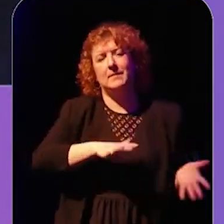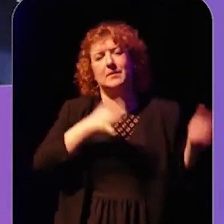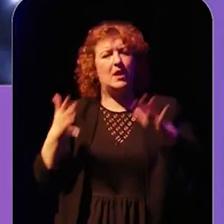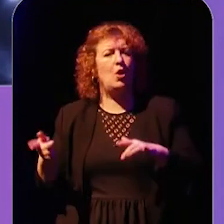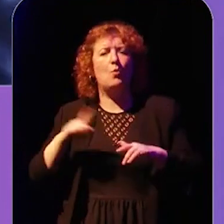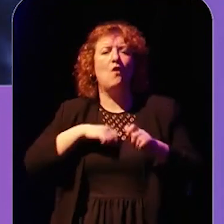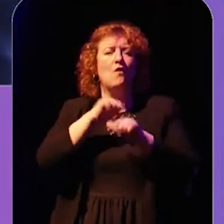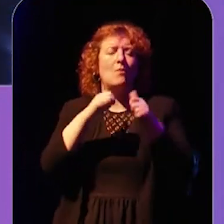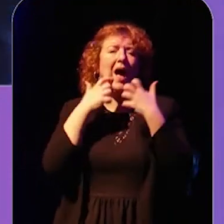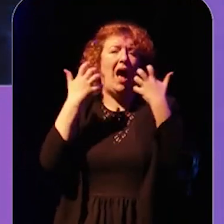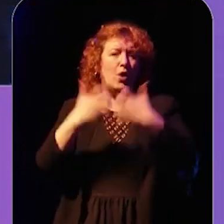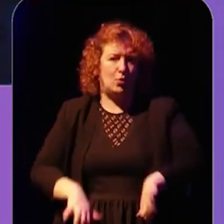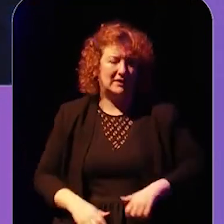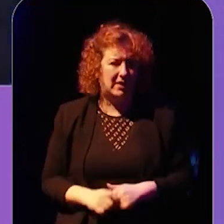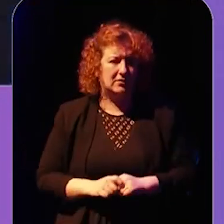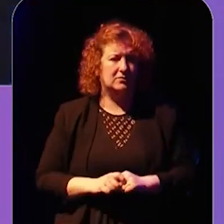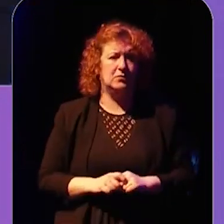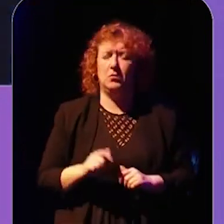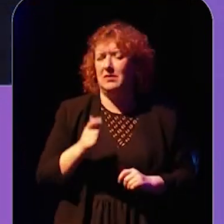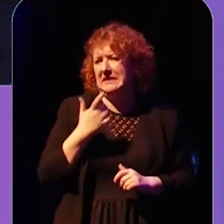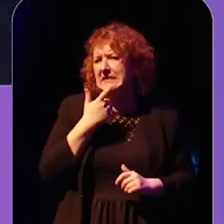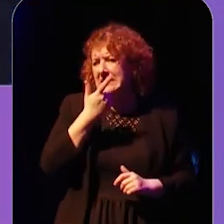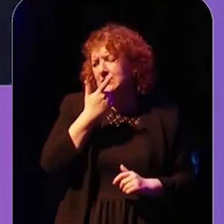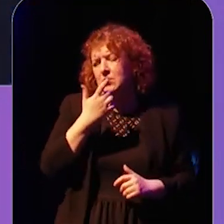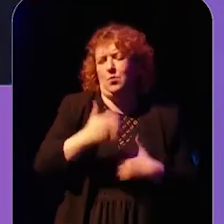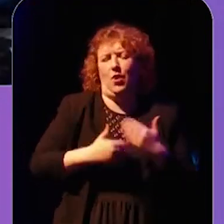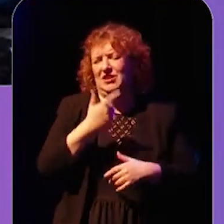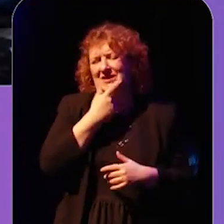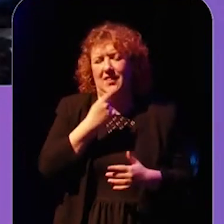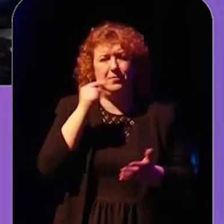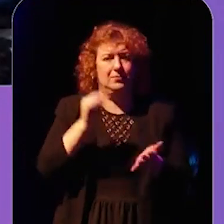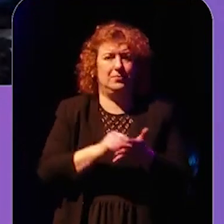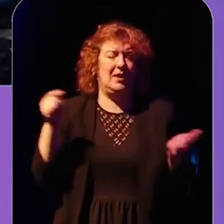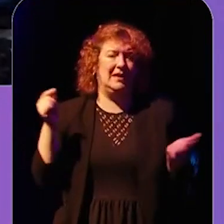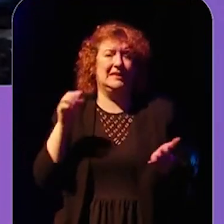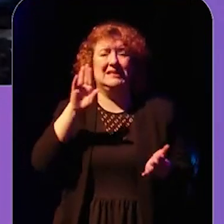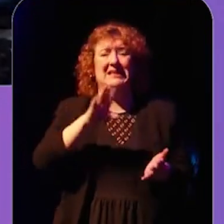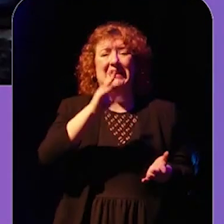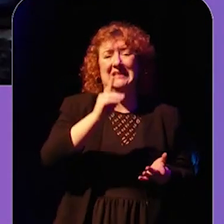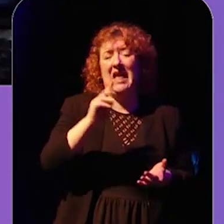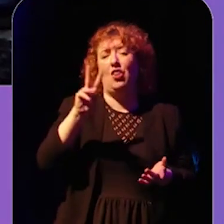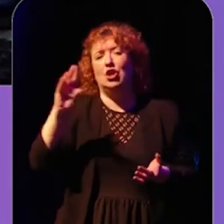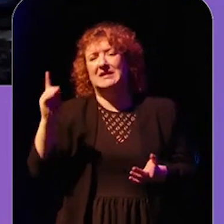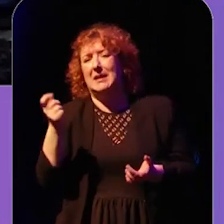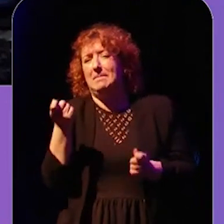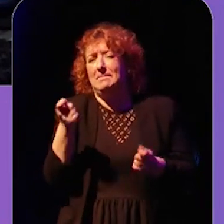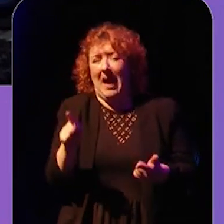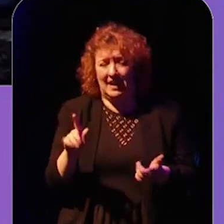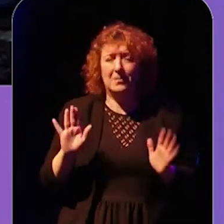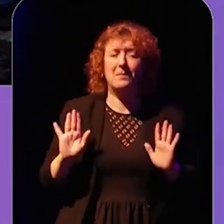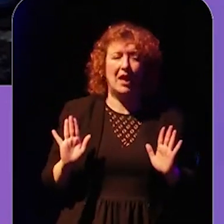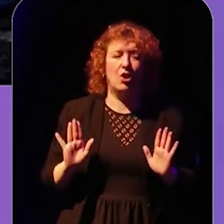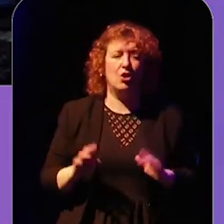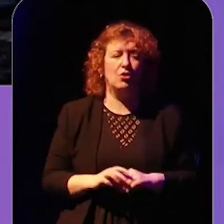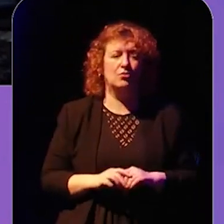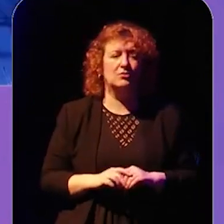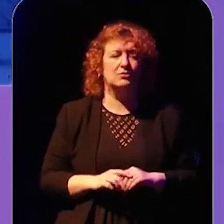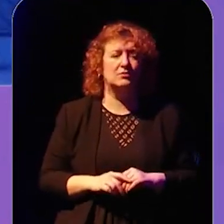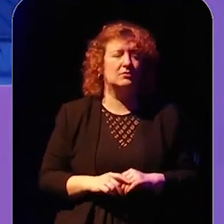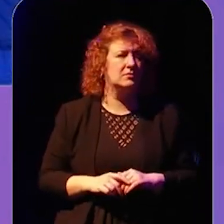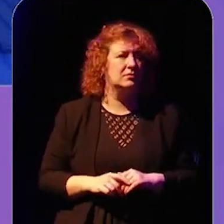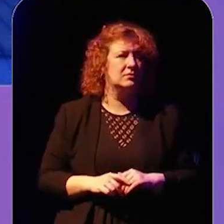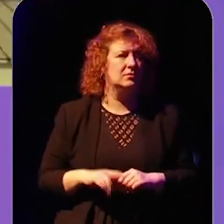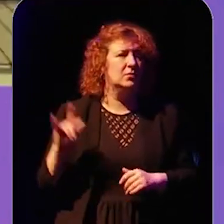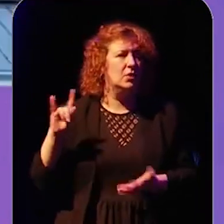manera automatizada. El proceso en este caso es muy sencillo porque es casi inmediato. La imagen 3D y la 2D son casi iguales. Lo que pasa que,